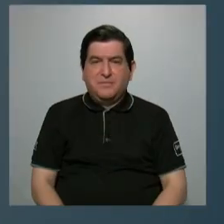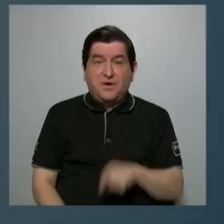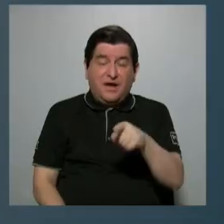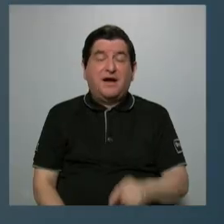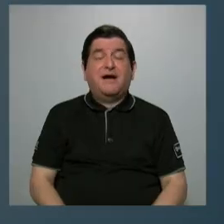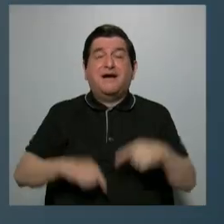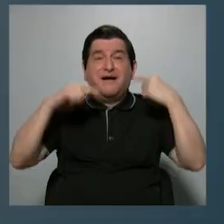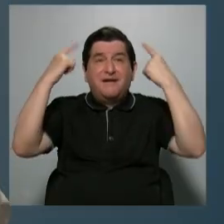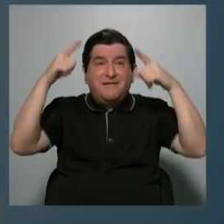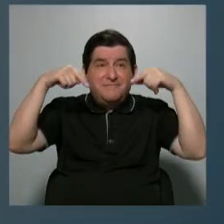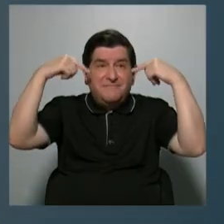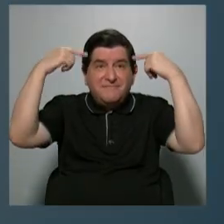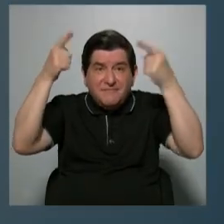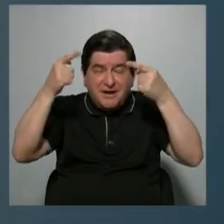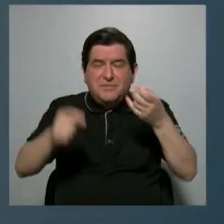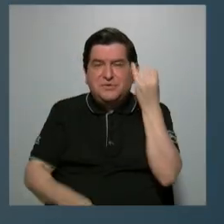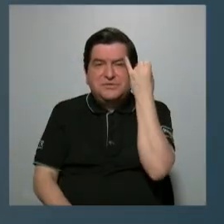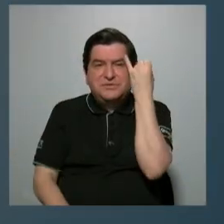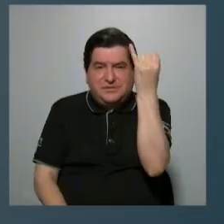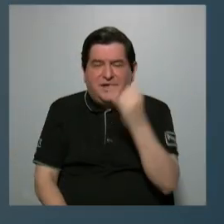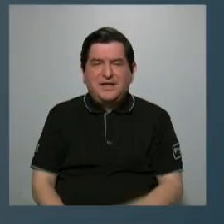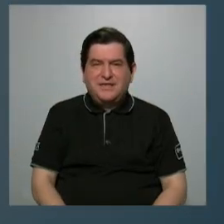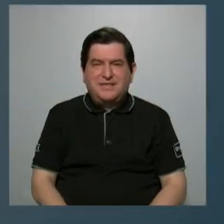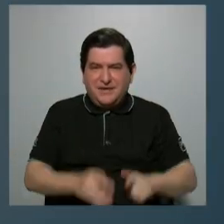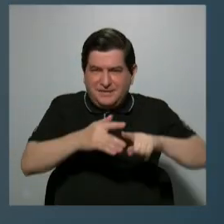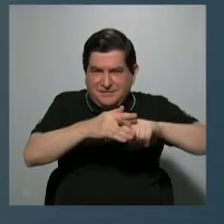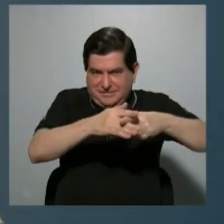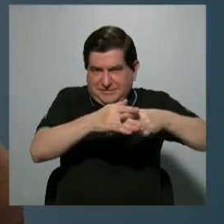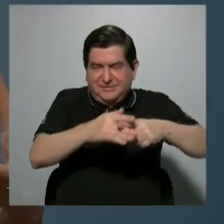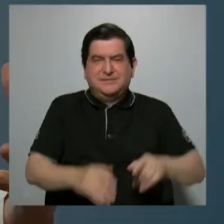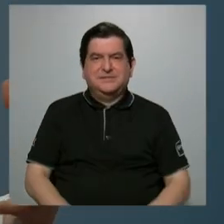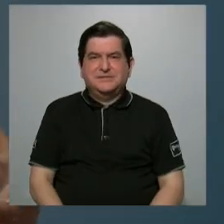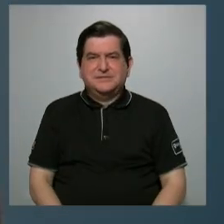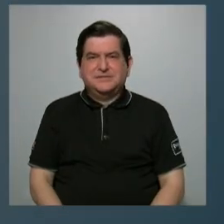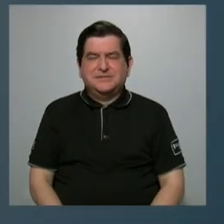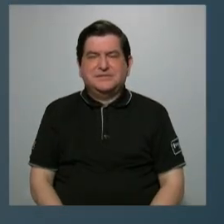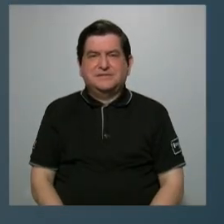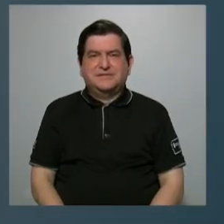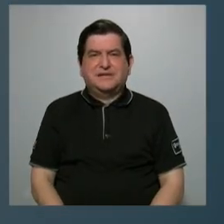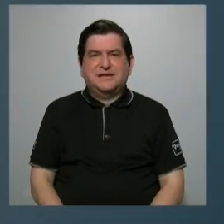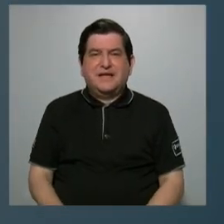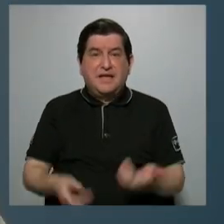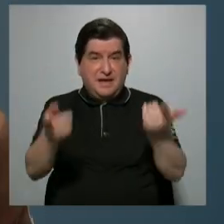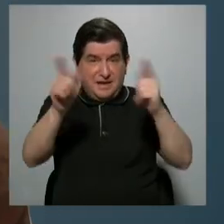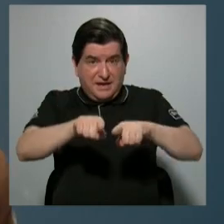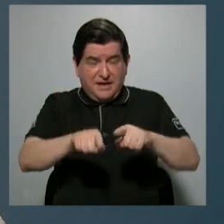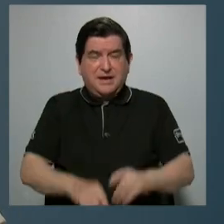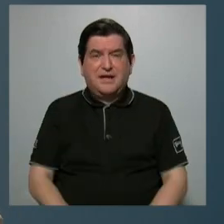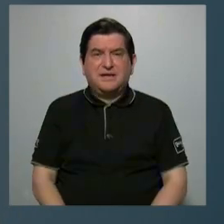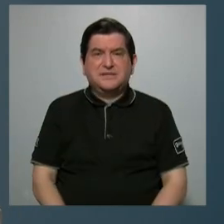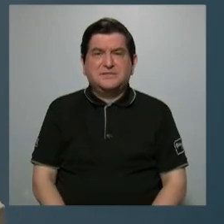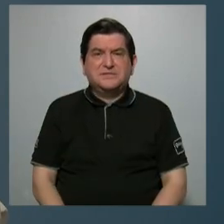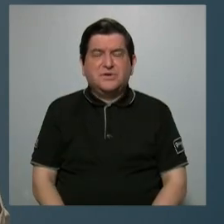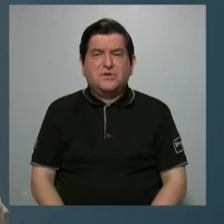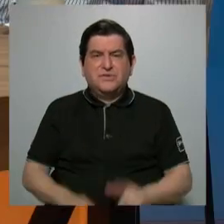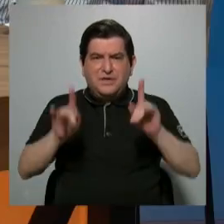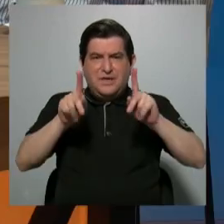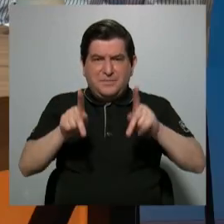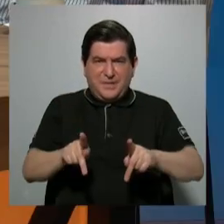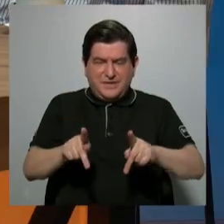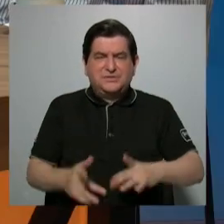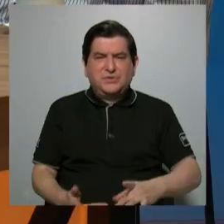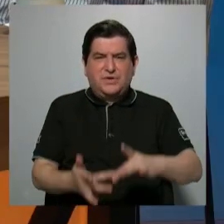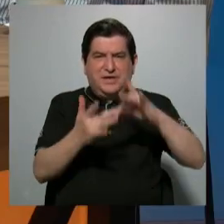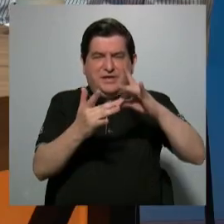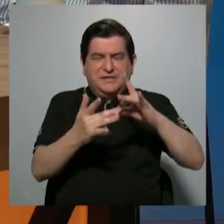famosa iniciativa, ¿verdad?, del urbanizador social, de cómo fueron